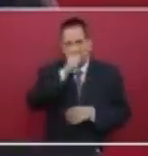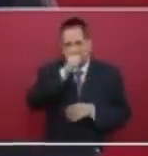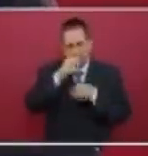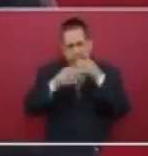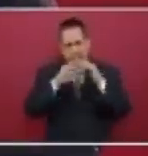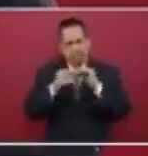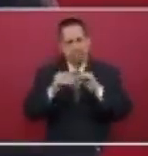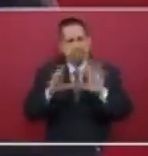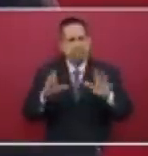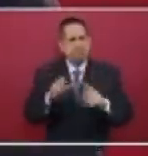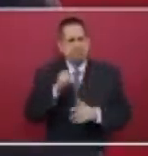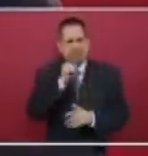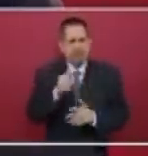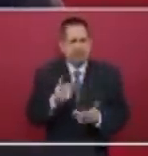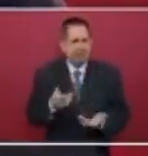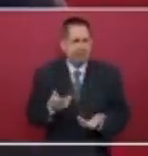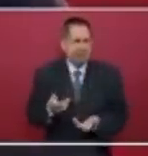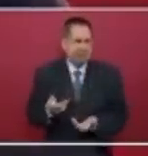este